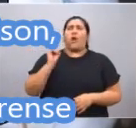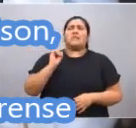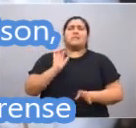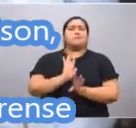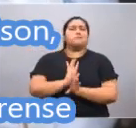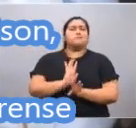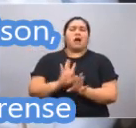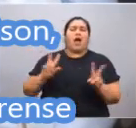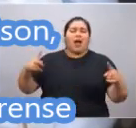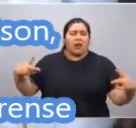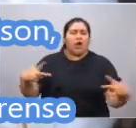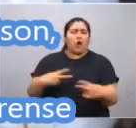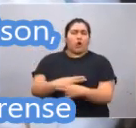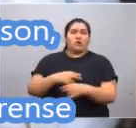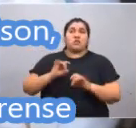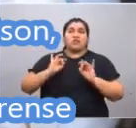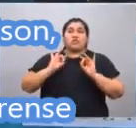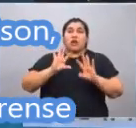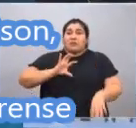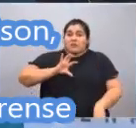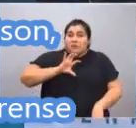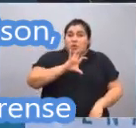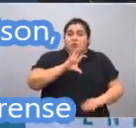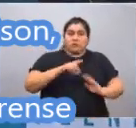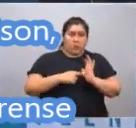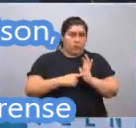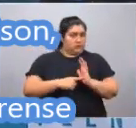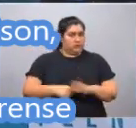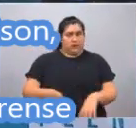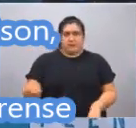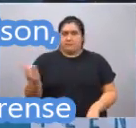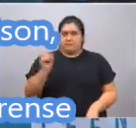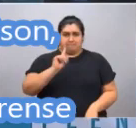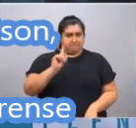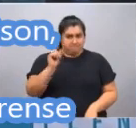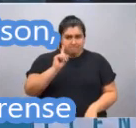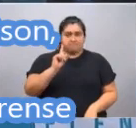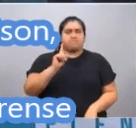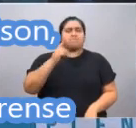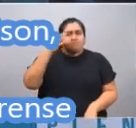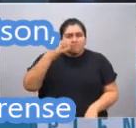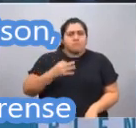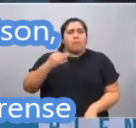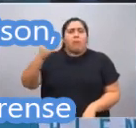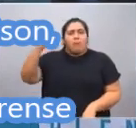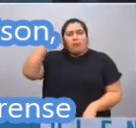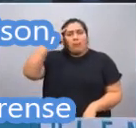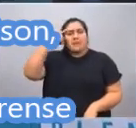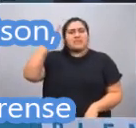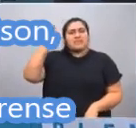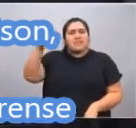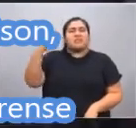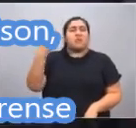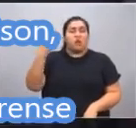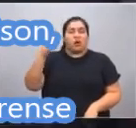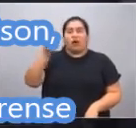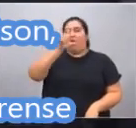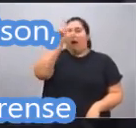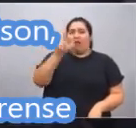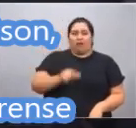recorte solo para la provincia de Buenos Aires. Están pensando en un